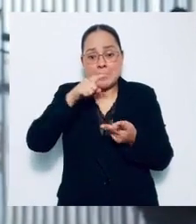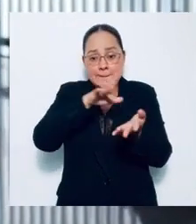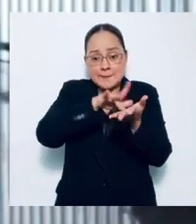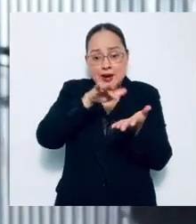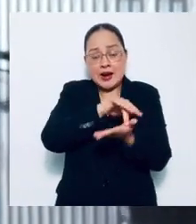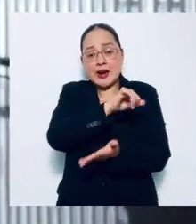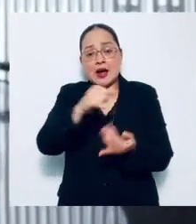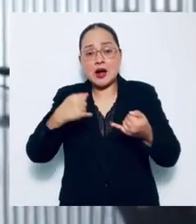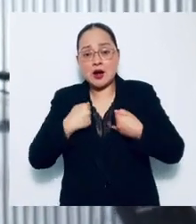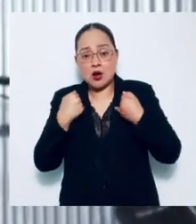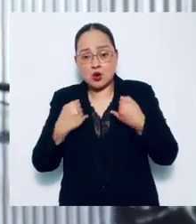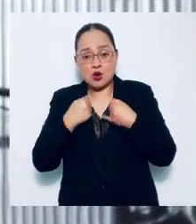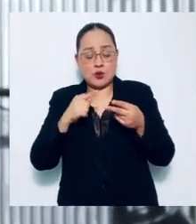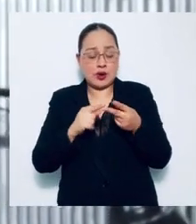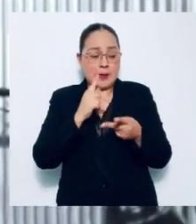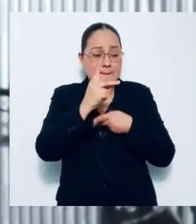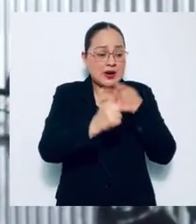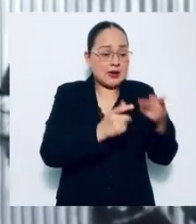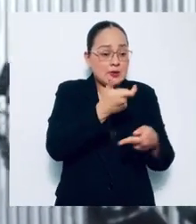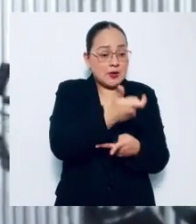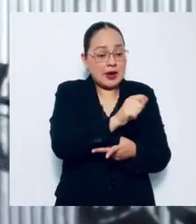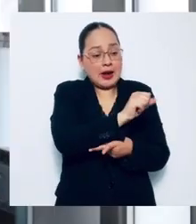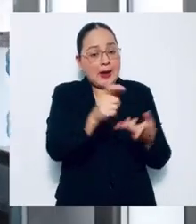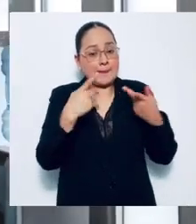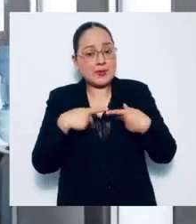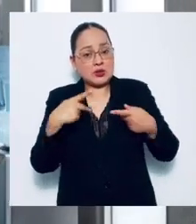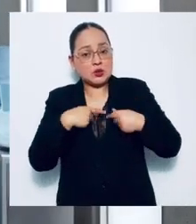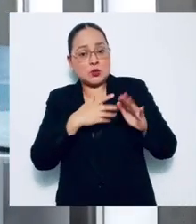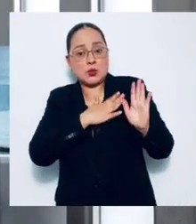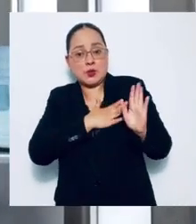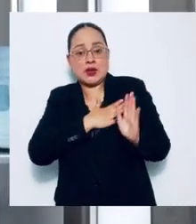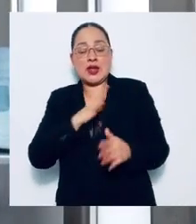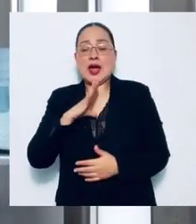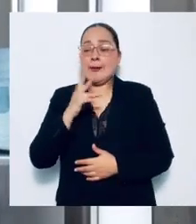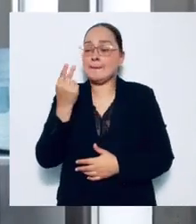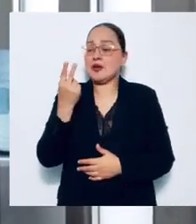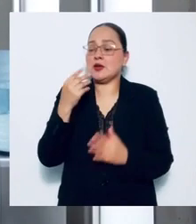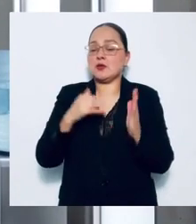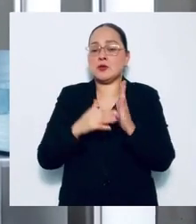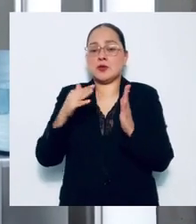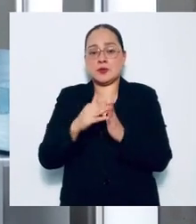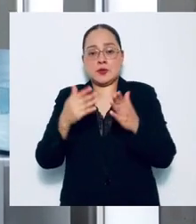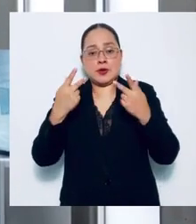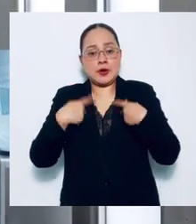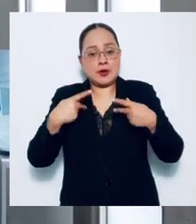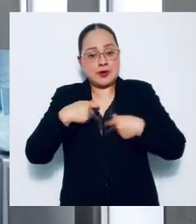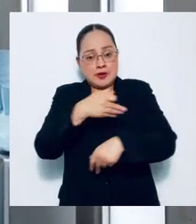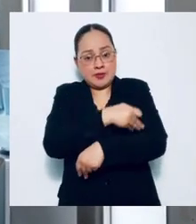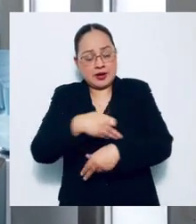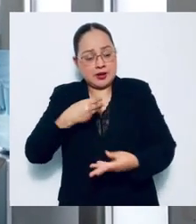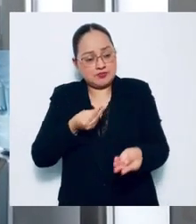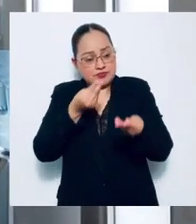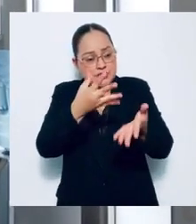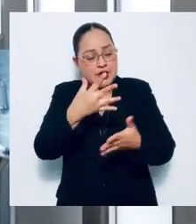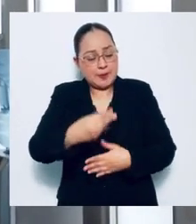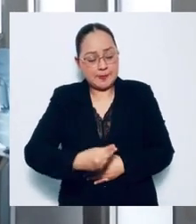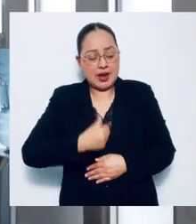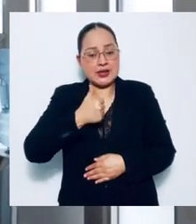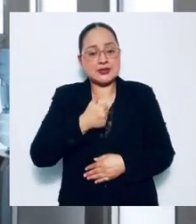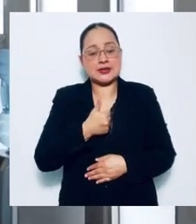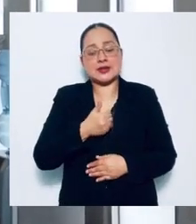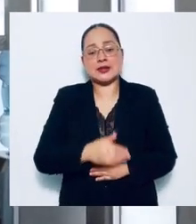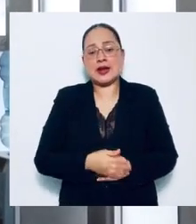los jóvenes, los créditos a la palabra. 25 millones de familias recibieron bienestar. Y ese